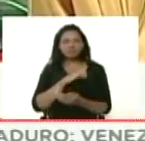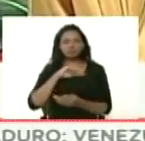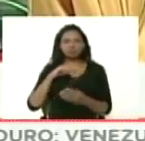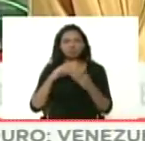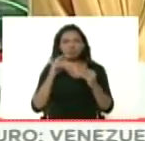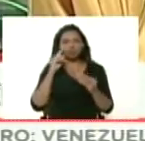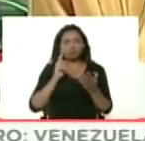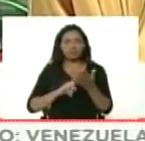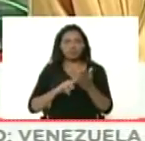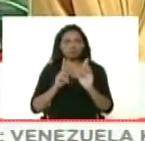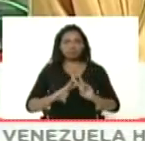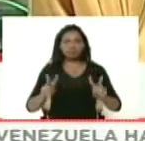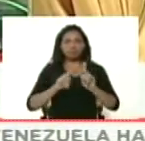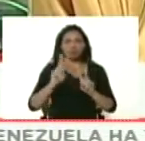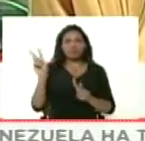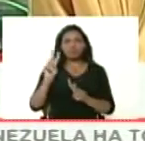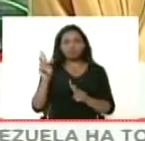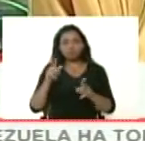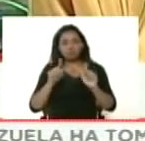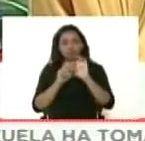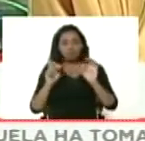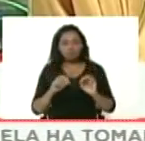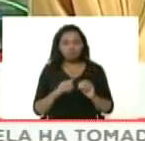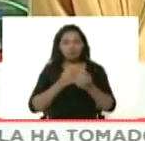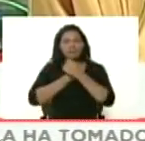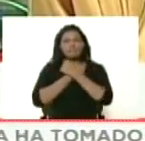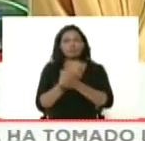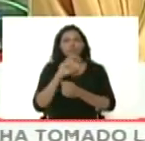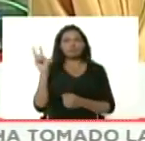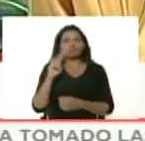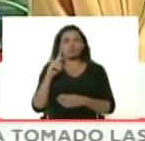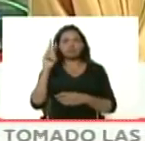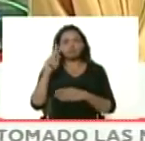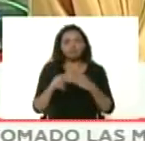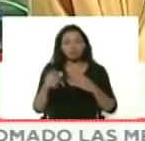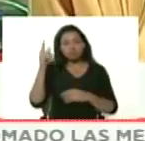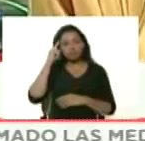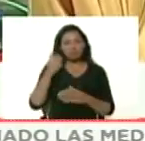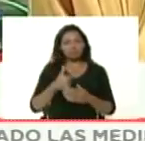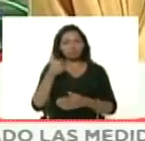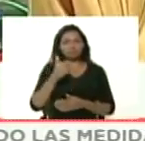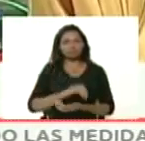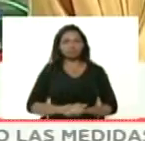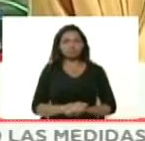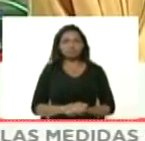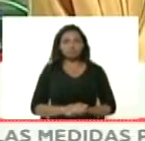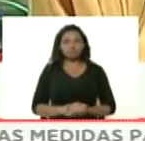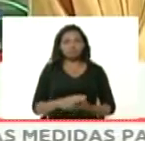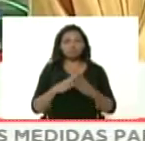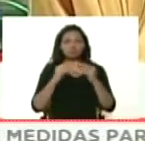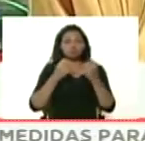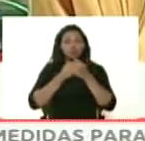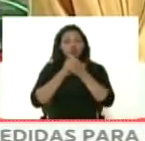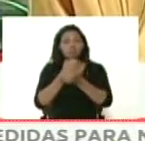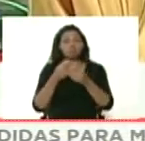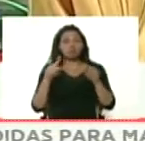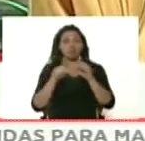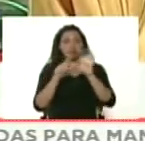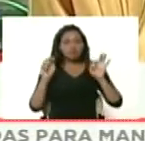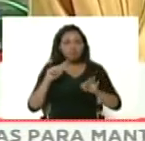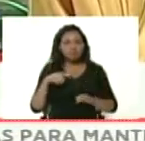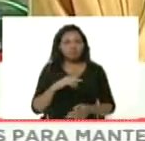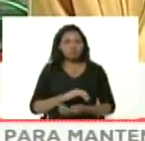realidad, valorando a Venezuela cada vez más, amando a Venezuela cada vez más. Todo el amor que le debemos a Venezuela